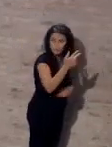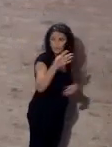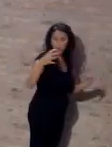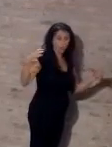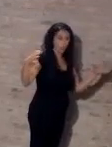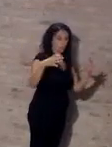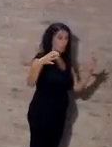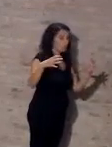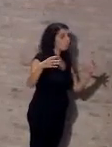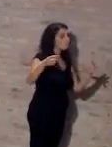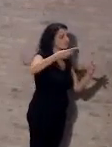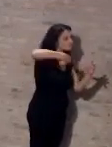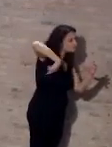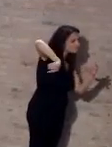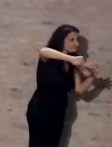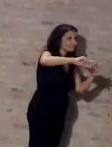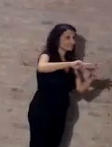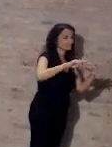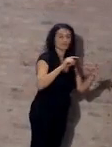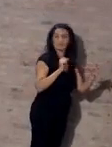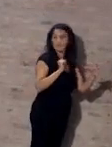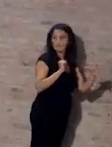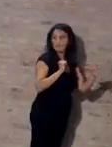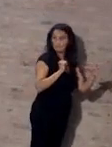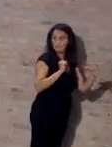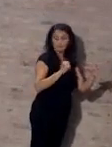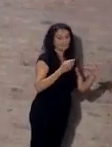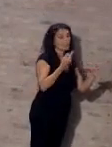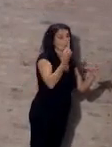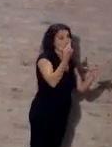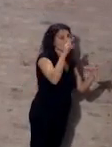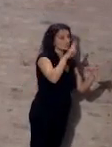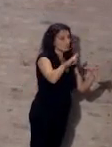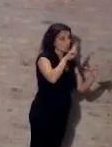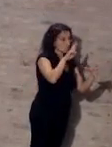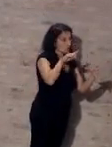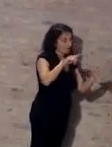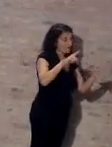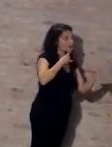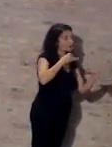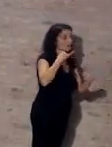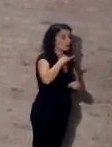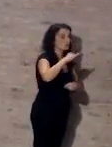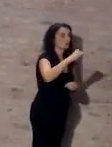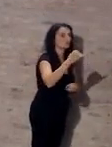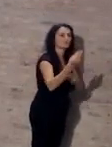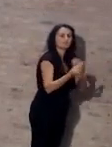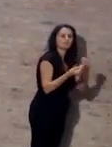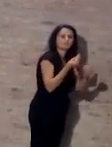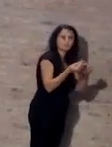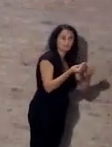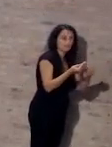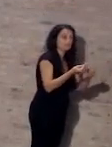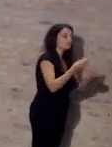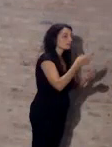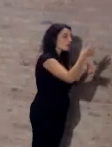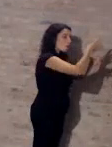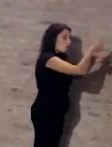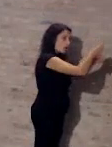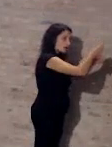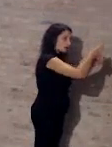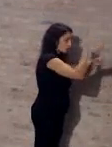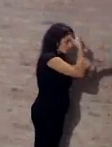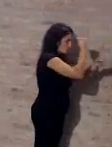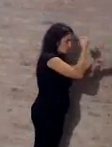tuvimos te acuerdas en el grupo teníamos movido un grupo que una compañera denuncia que el